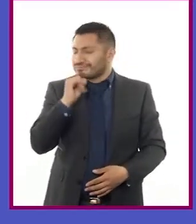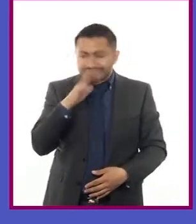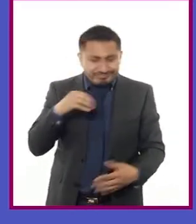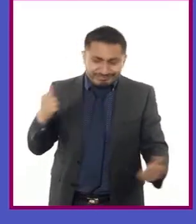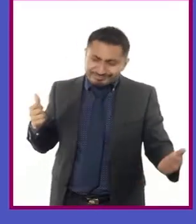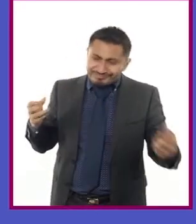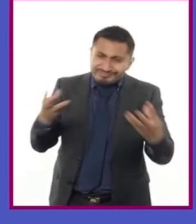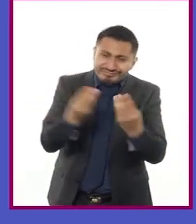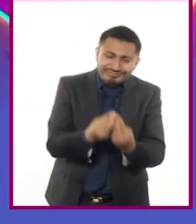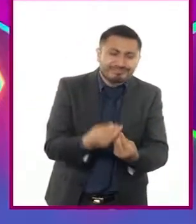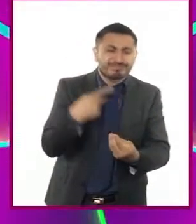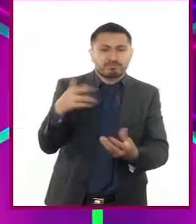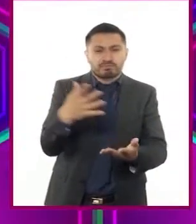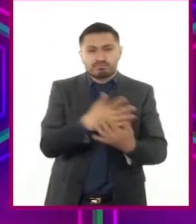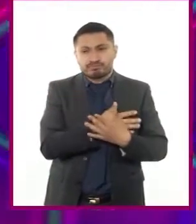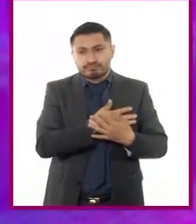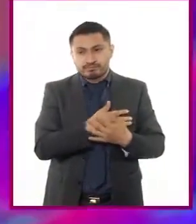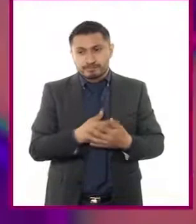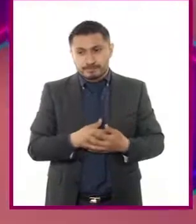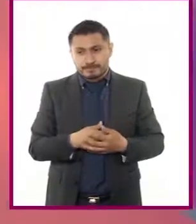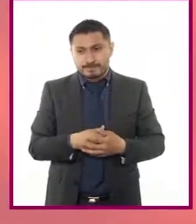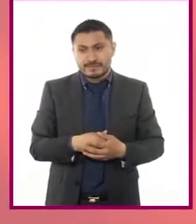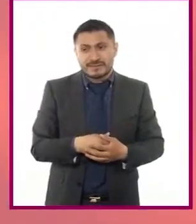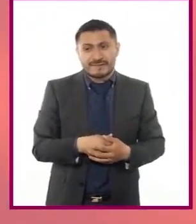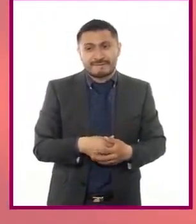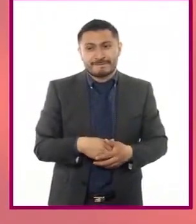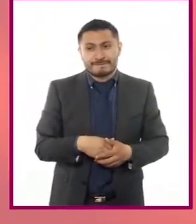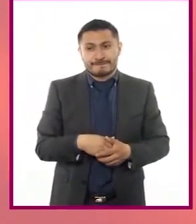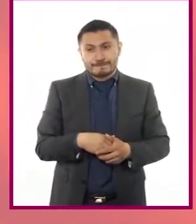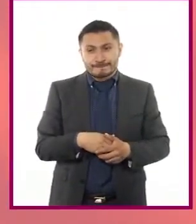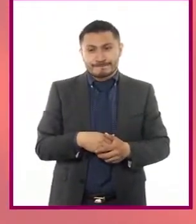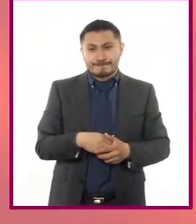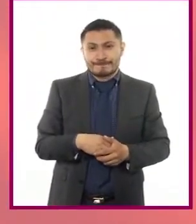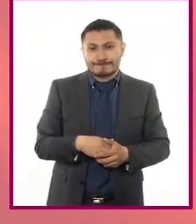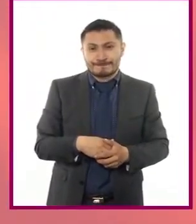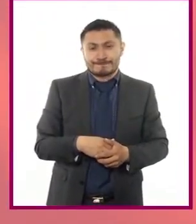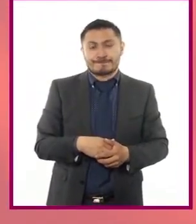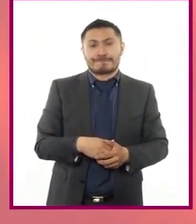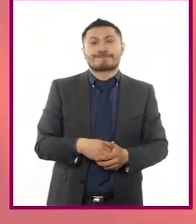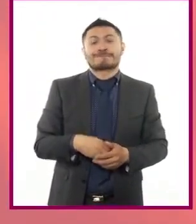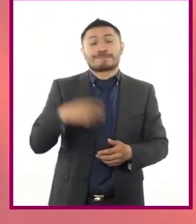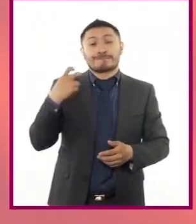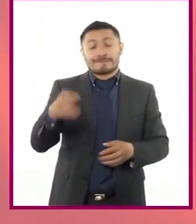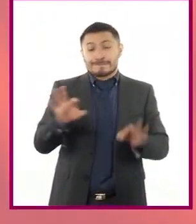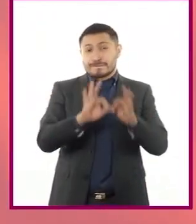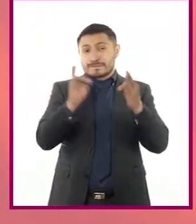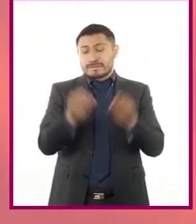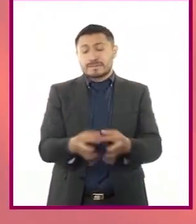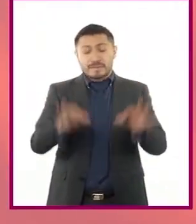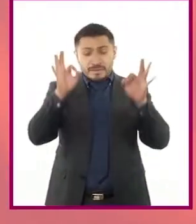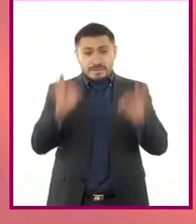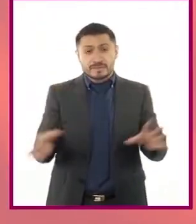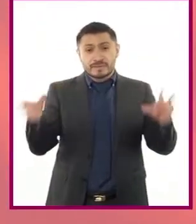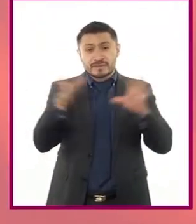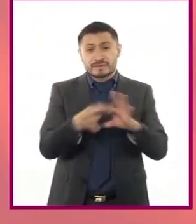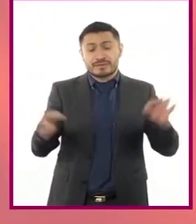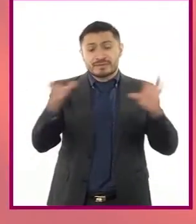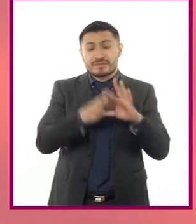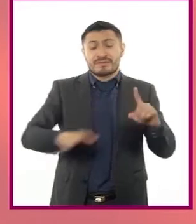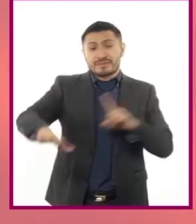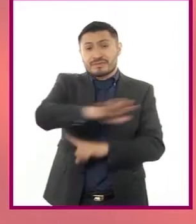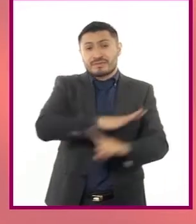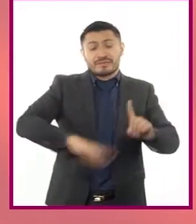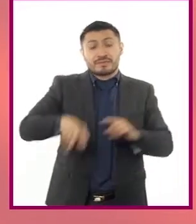cerca de la persona amada. Excelente. Esa es una muy buena manera de explicar el mundo social de un